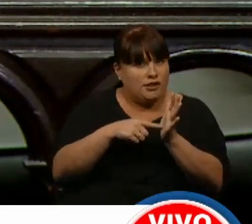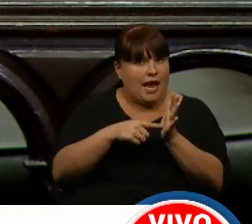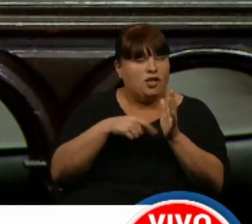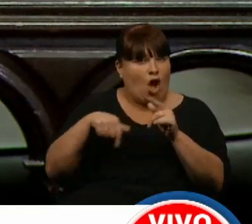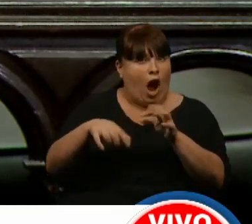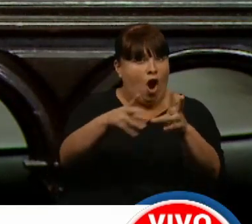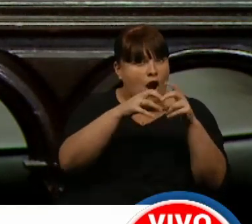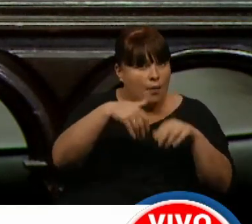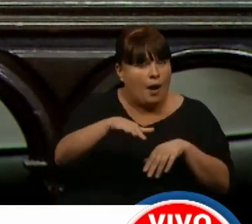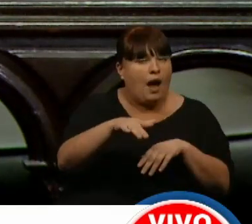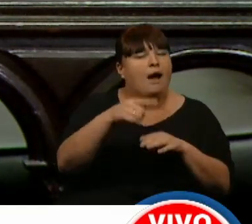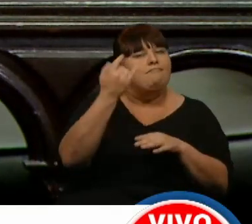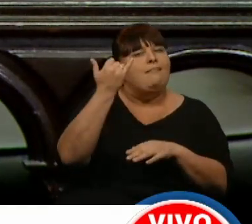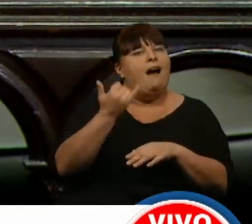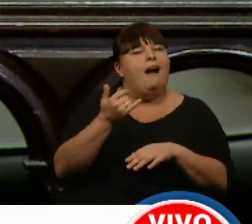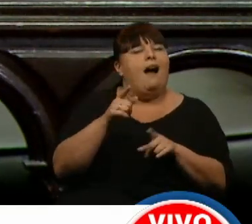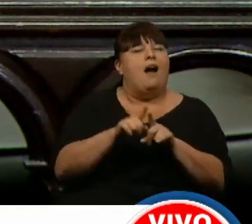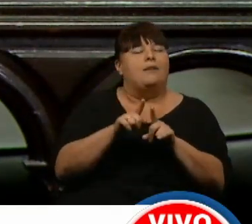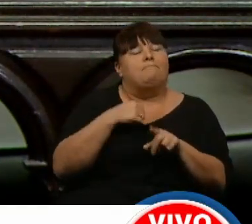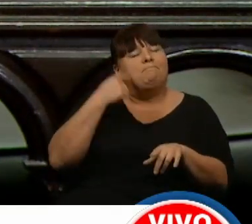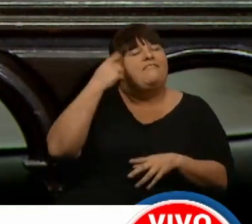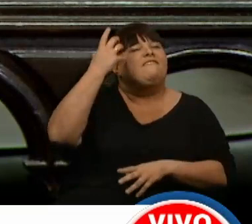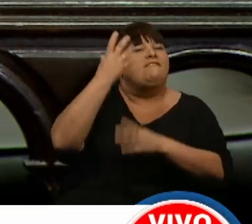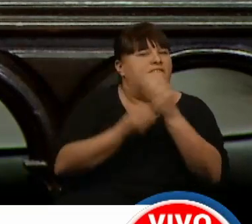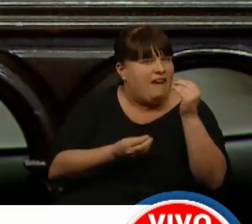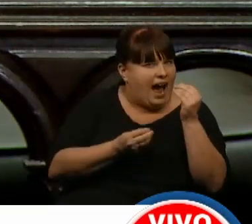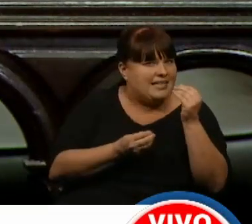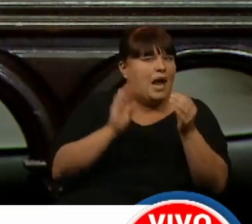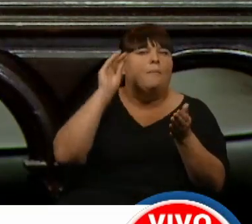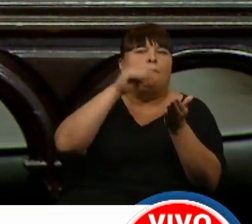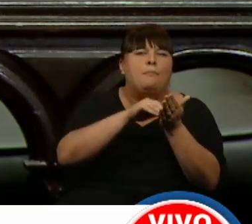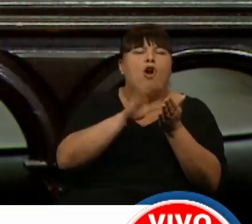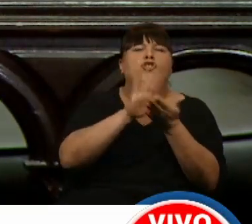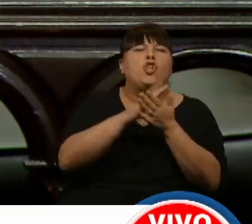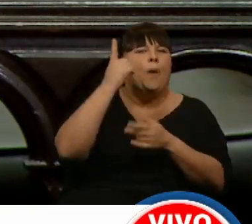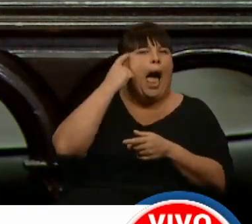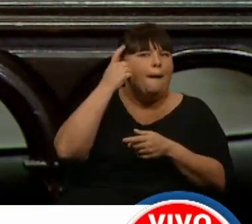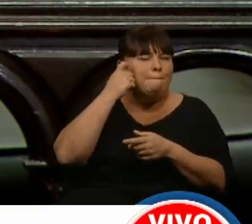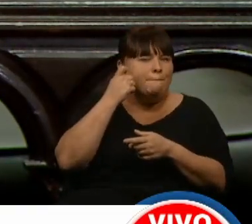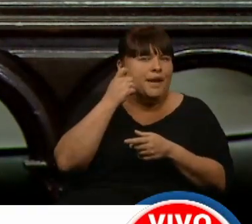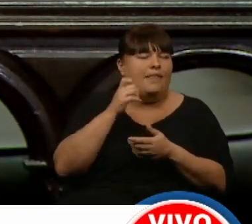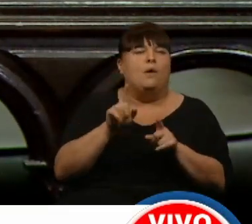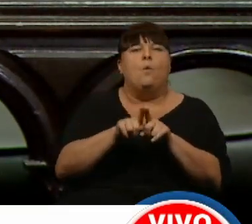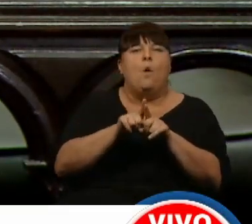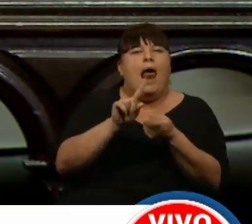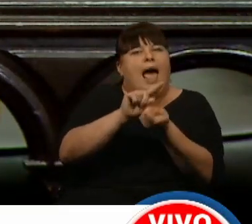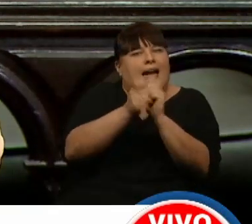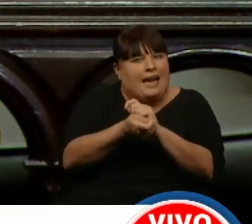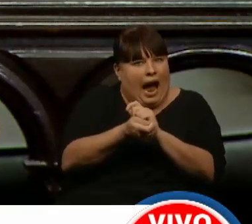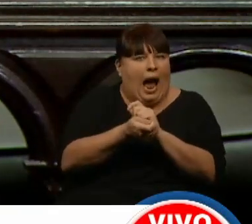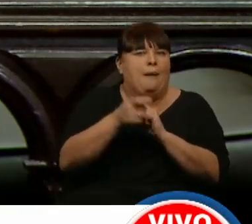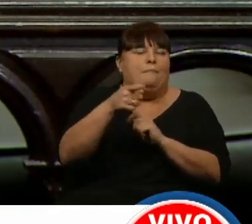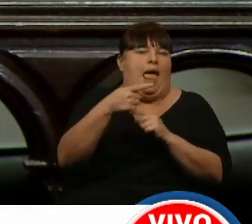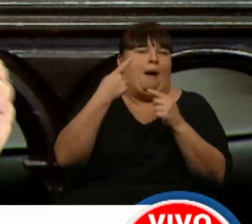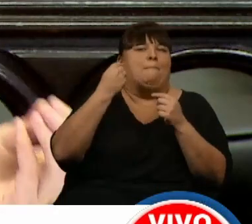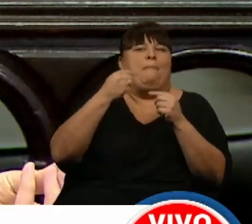a tratar comete, creo yo, el error de incluir los entornos de aprendizaje, es decir, modificar con criterio